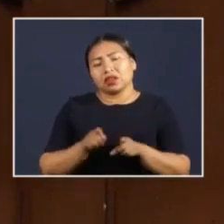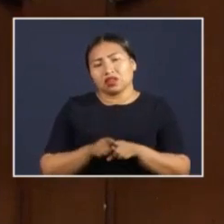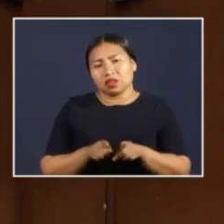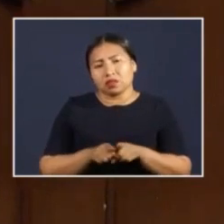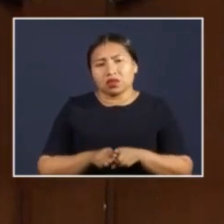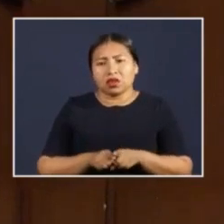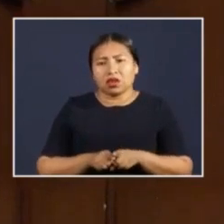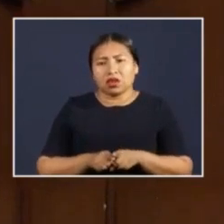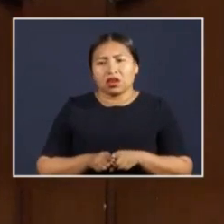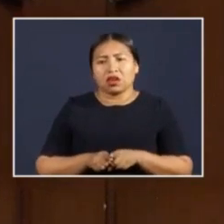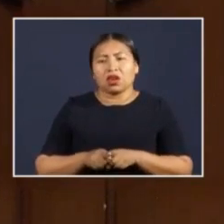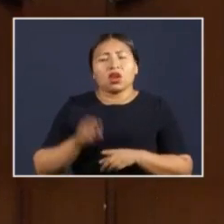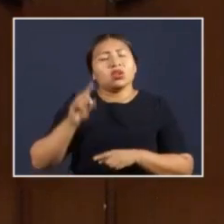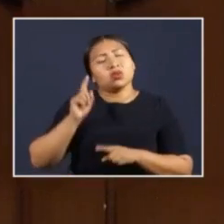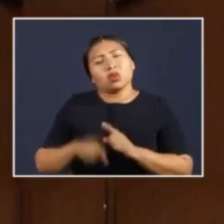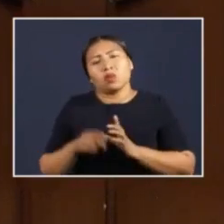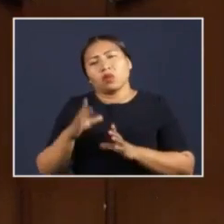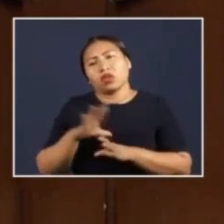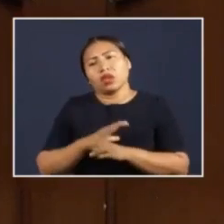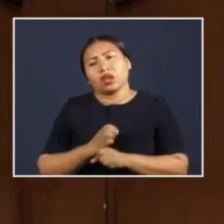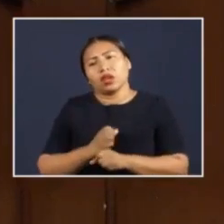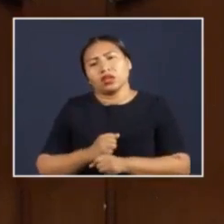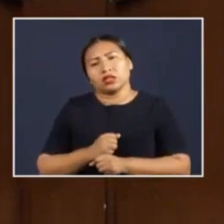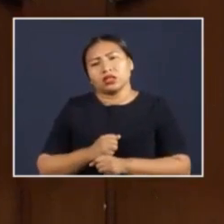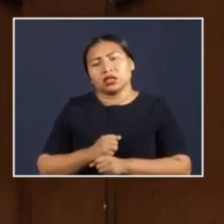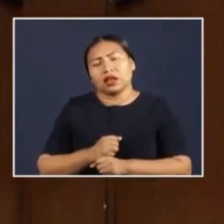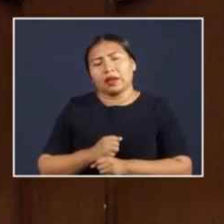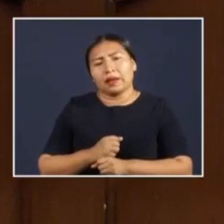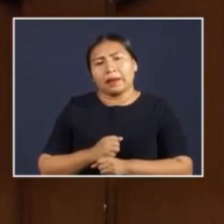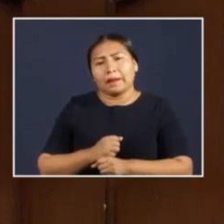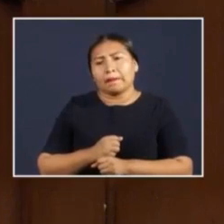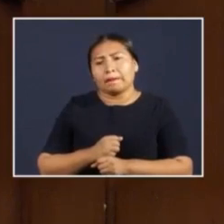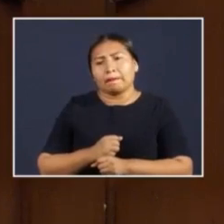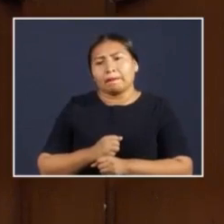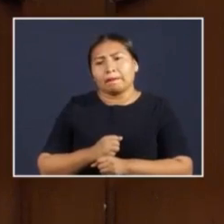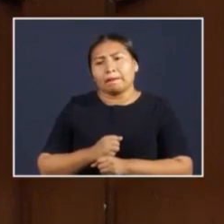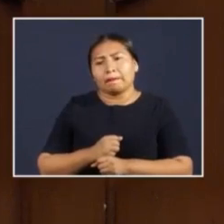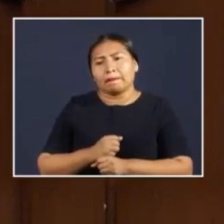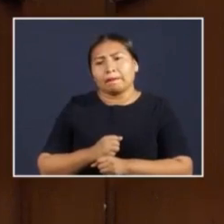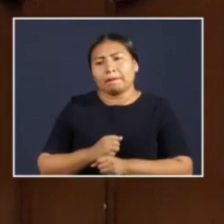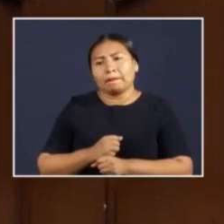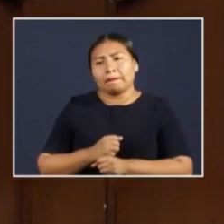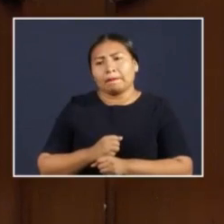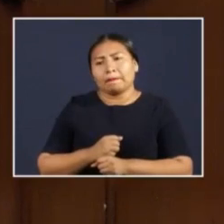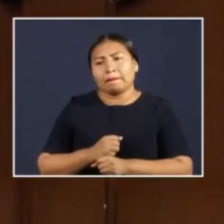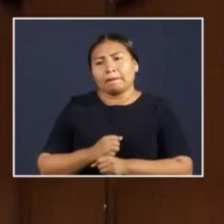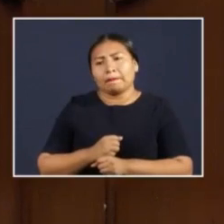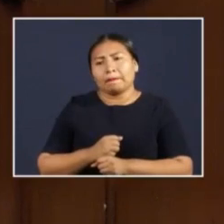que no pueda ser utilizada la plataforma de un centro penitenciario para realizar